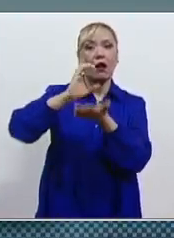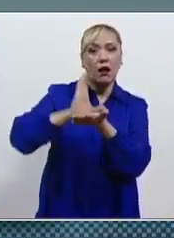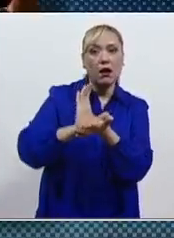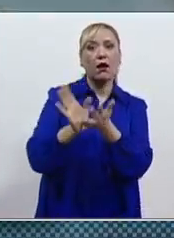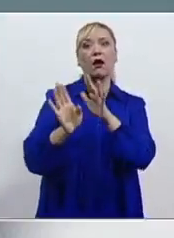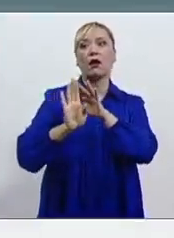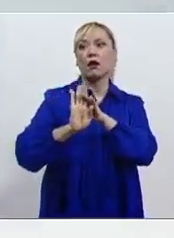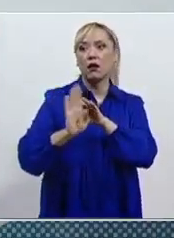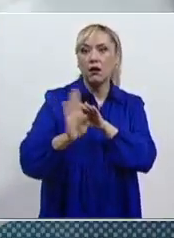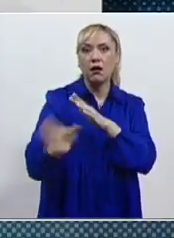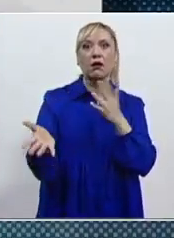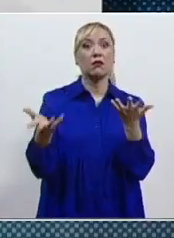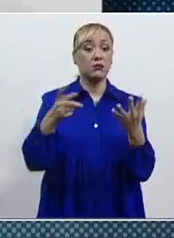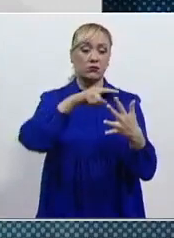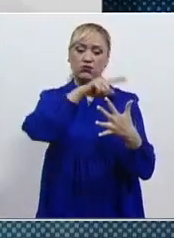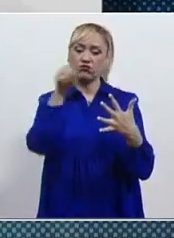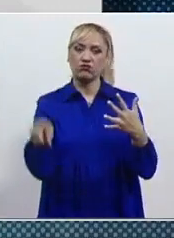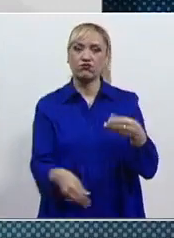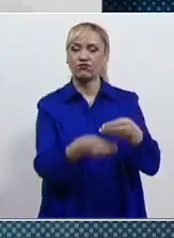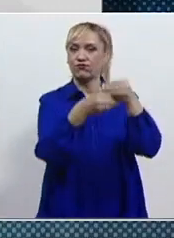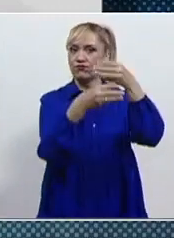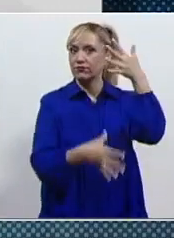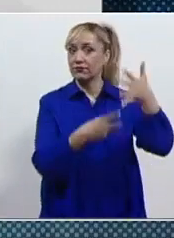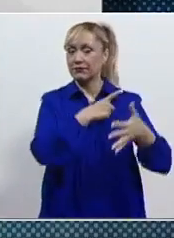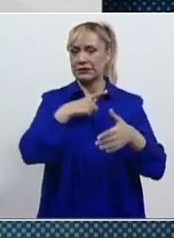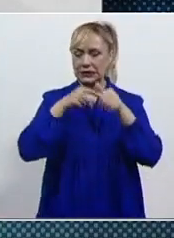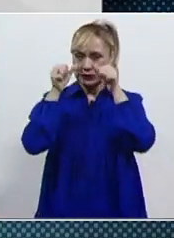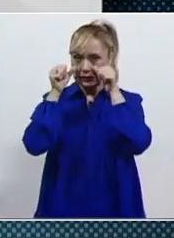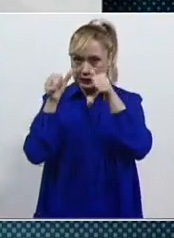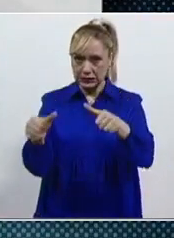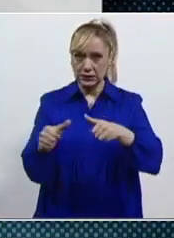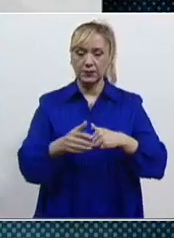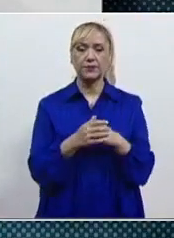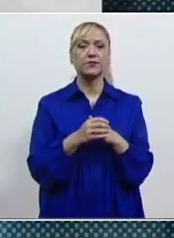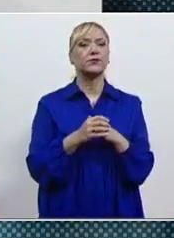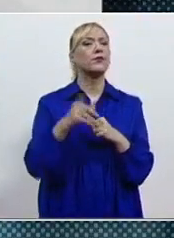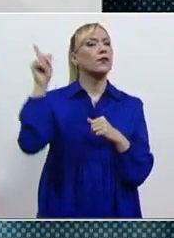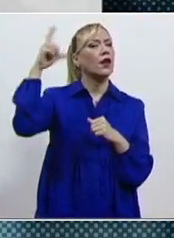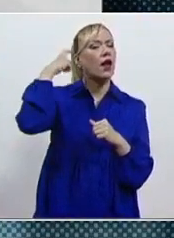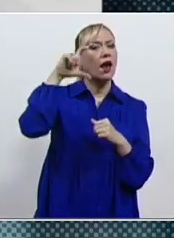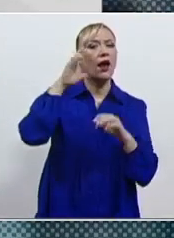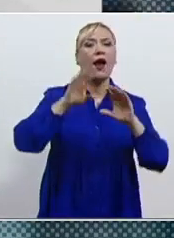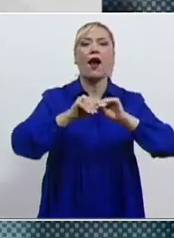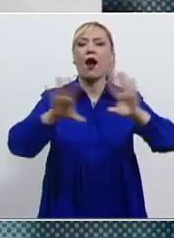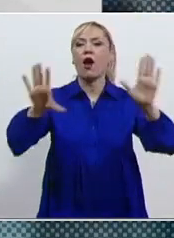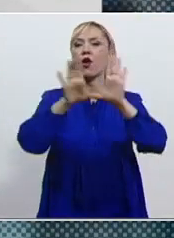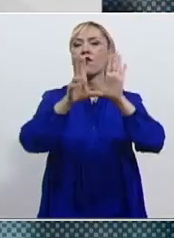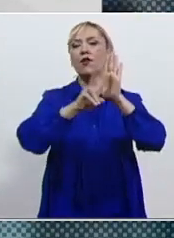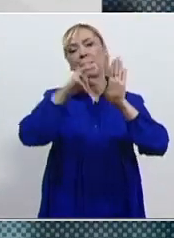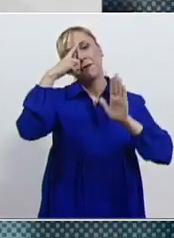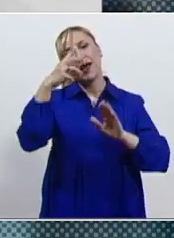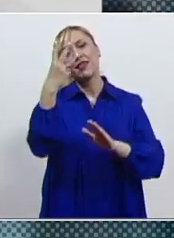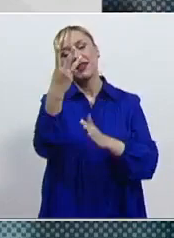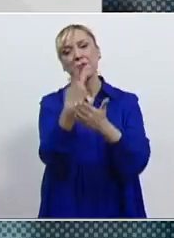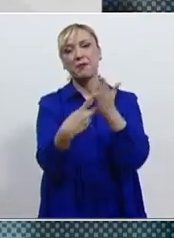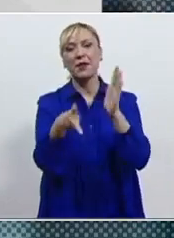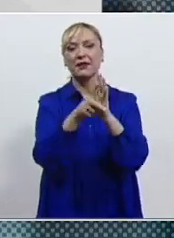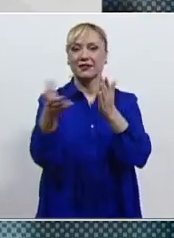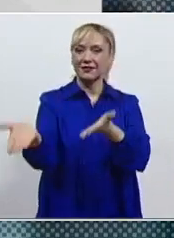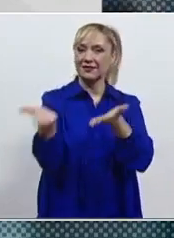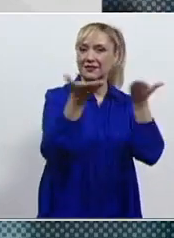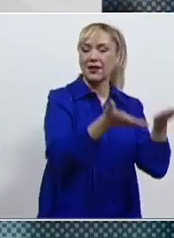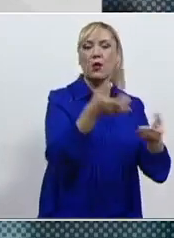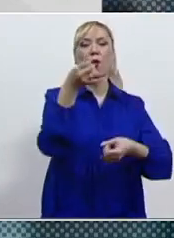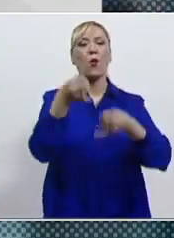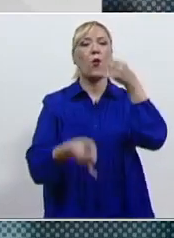género. El Poder Judicial de Querétaro lanzó la convocatoria para ocupar 3 plazas vacantes de juez mixto